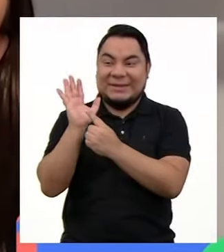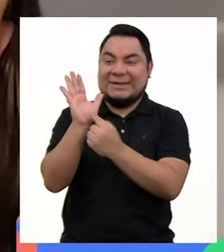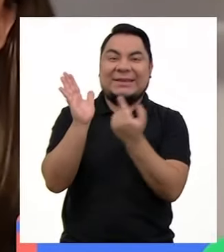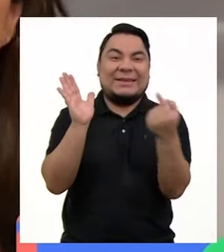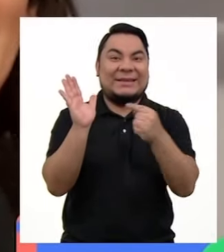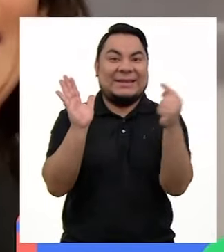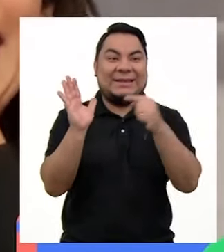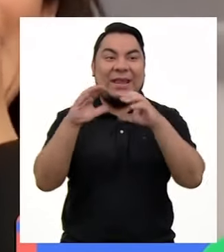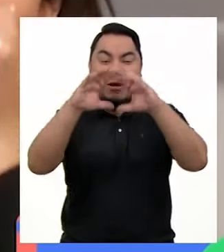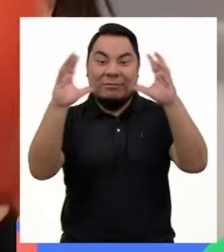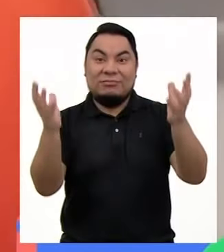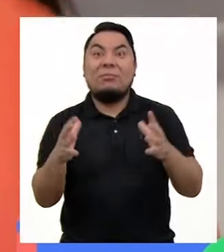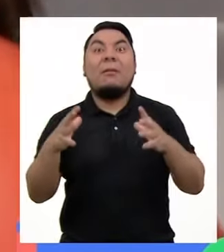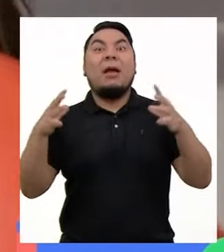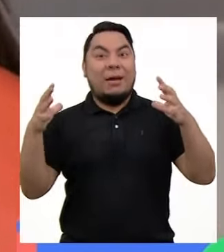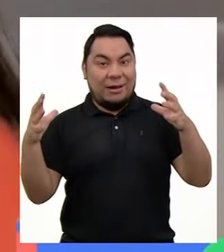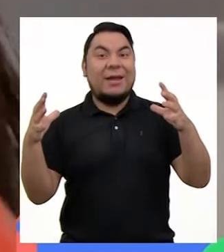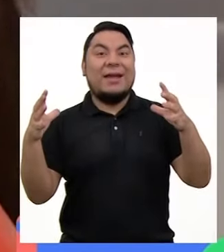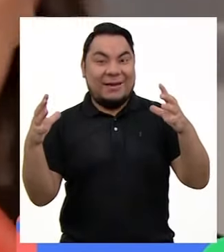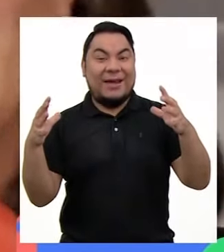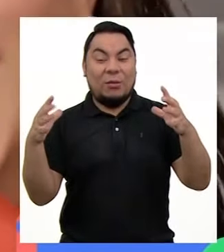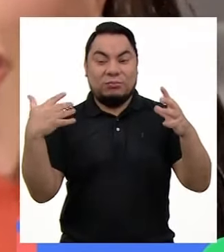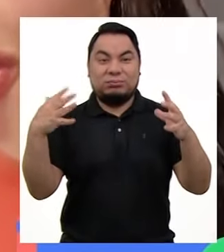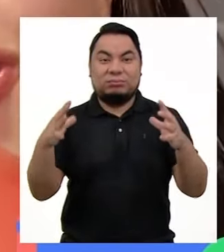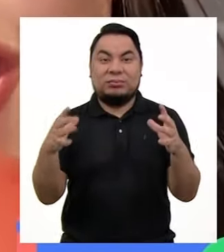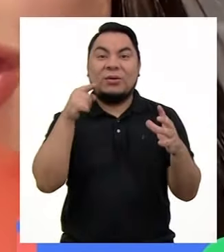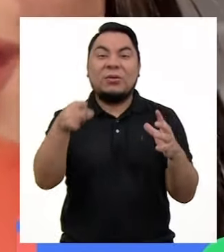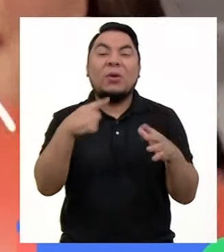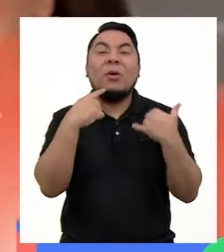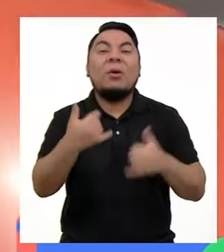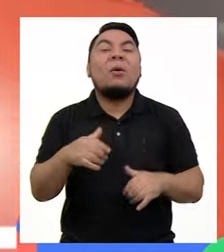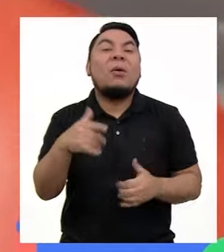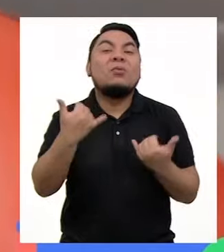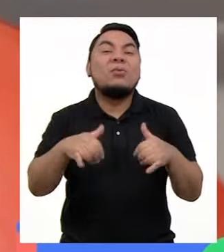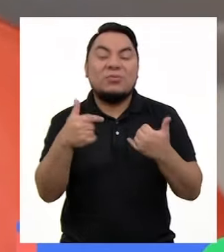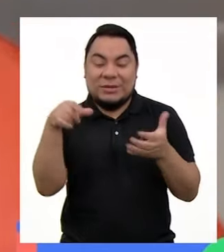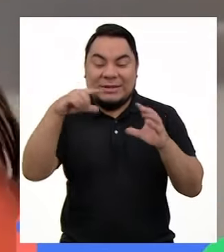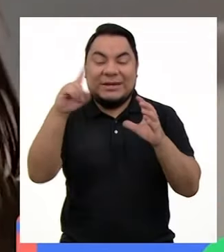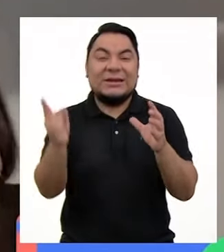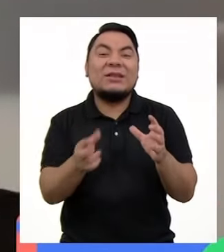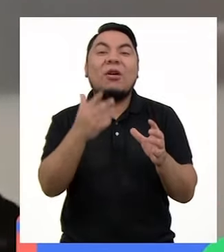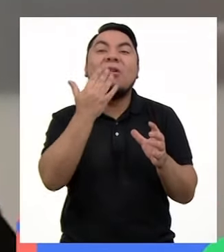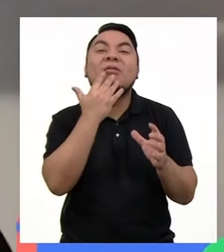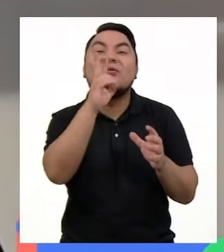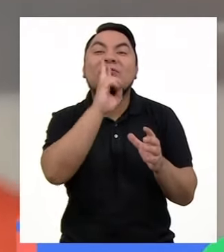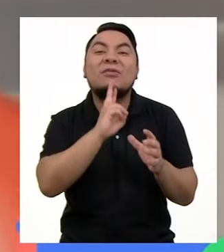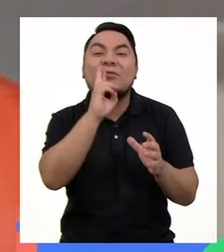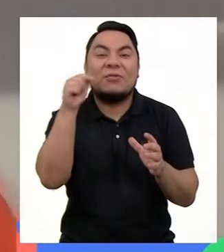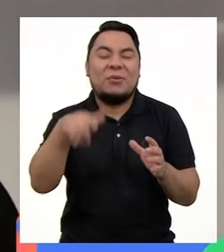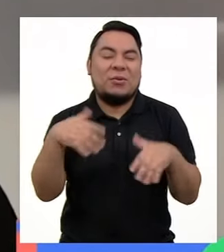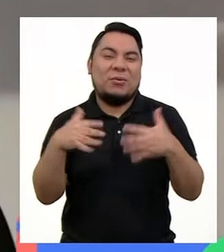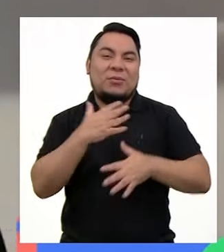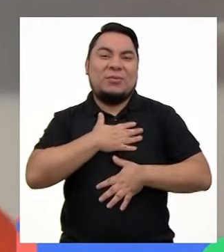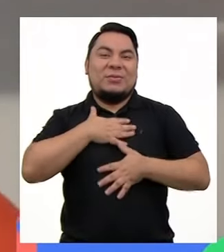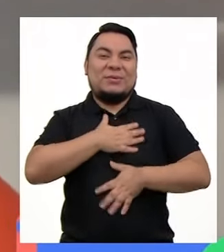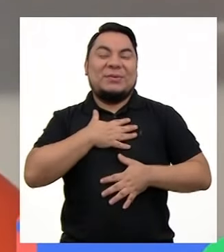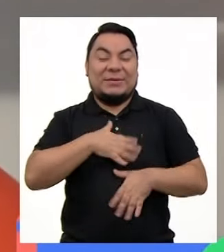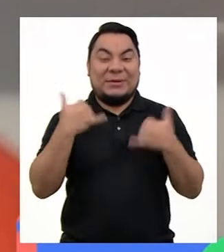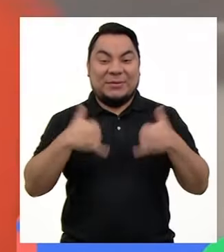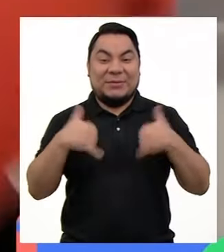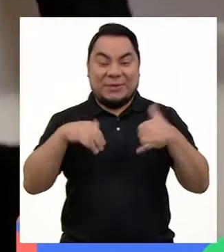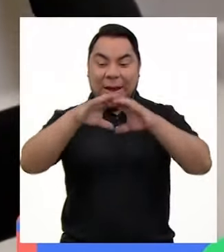es muy grande y es de color rojo. ¿Ves? Es súper divertido jugar con esta pelota.